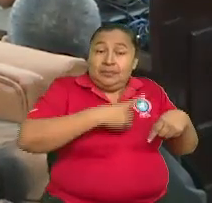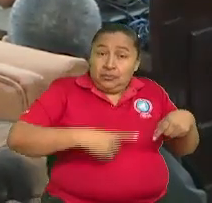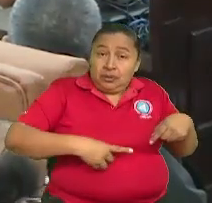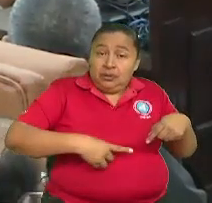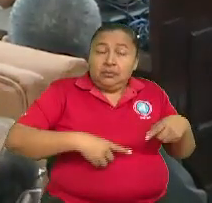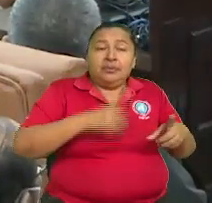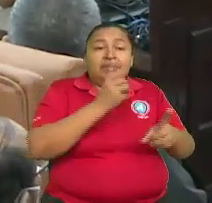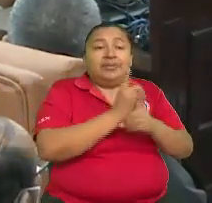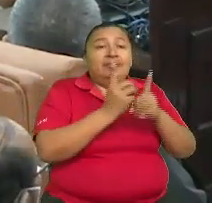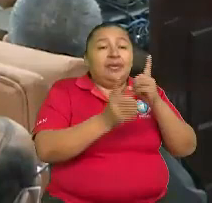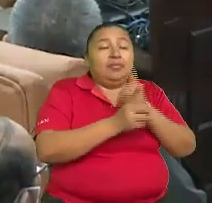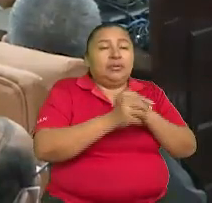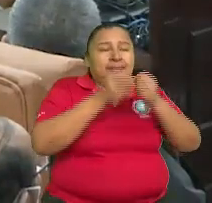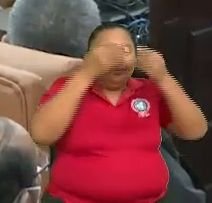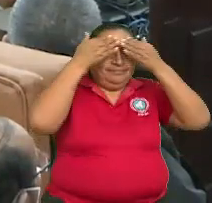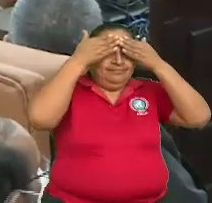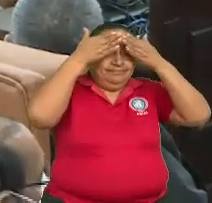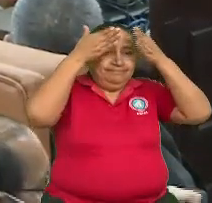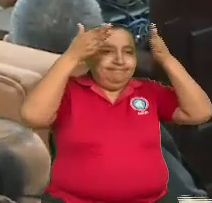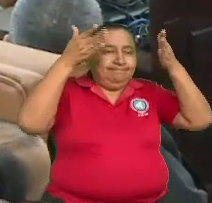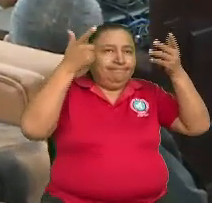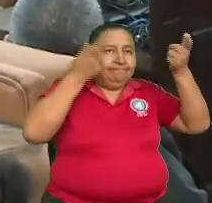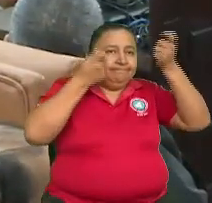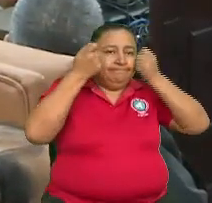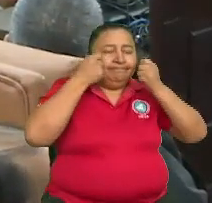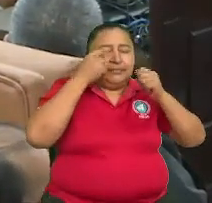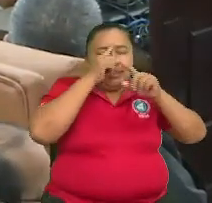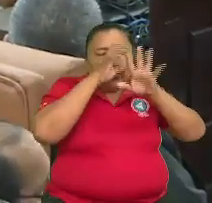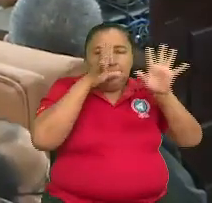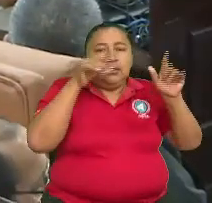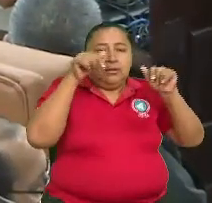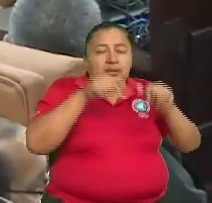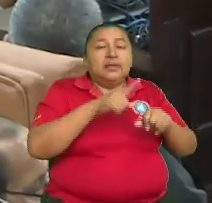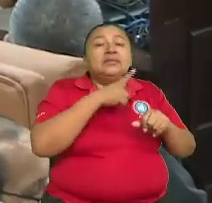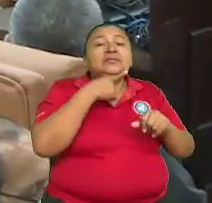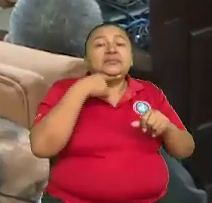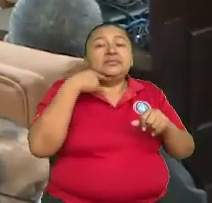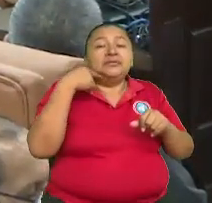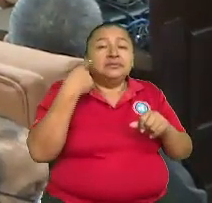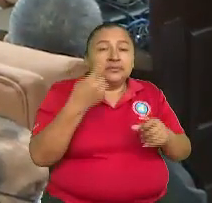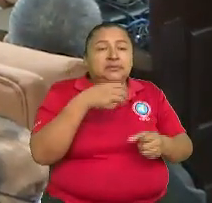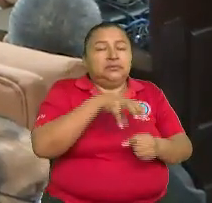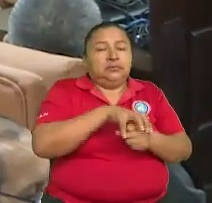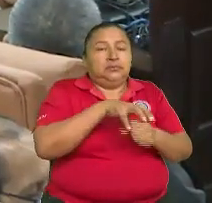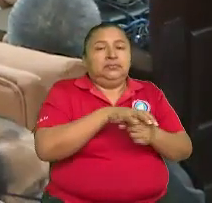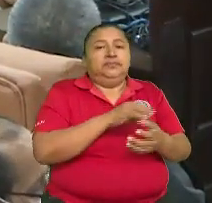debemos de estar enterados de esta realidad.